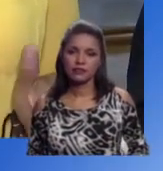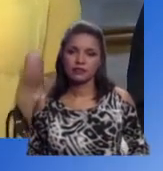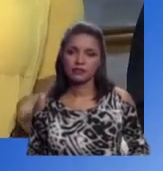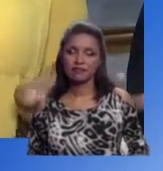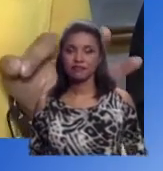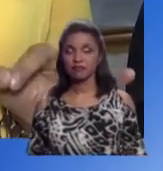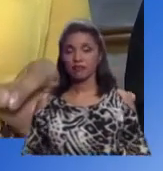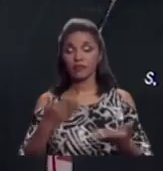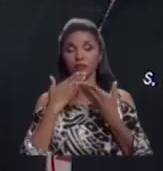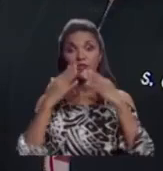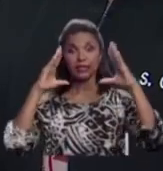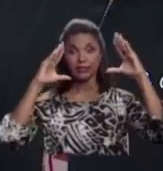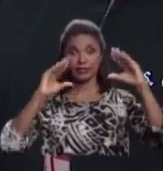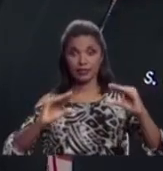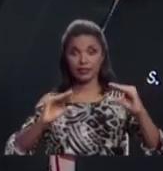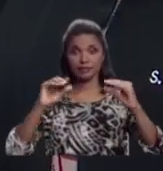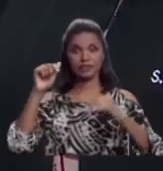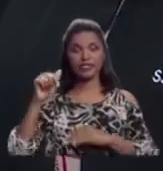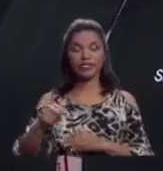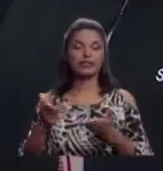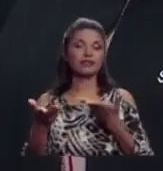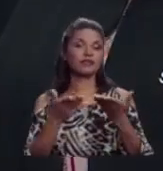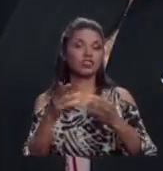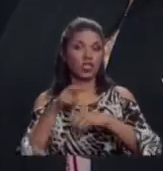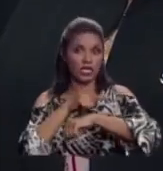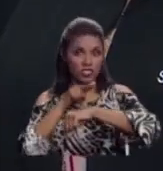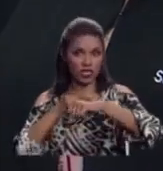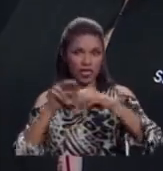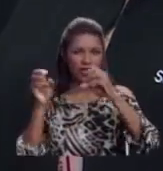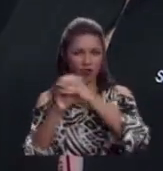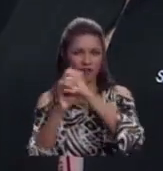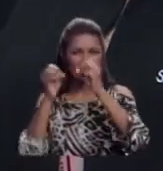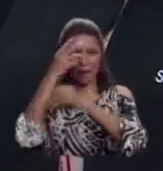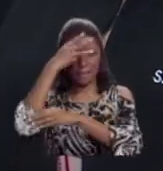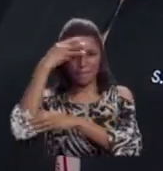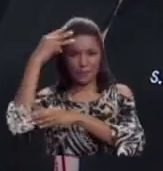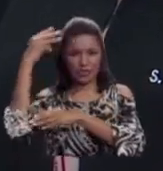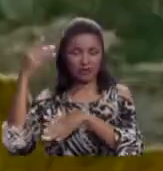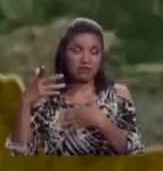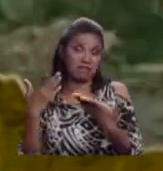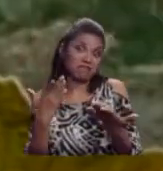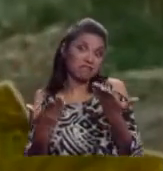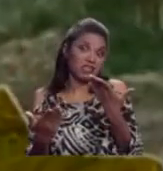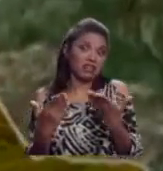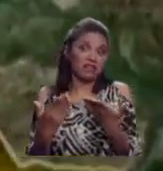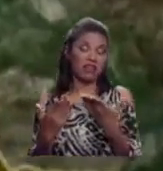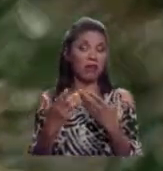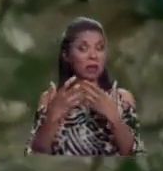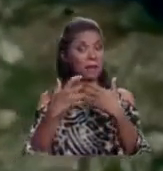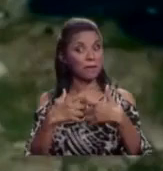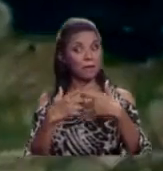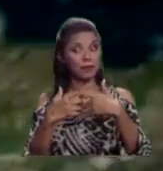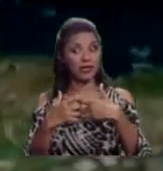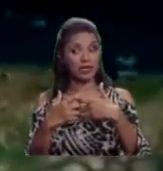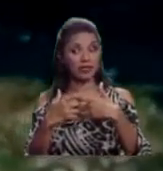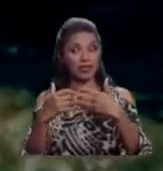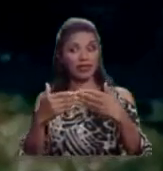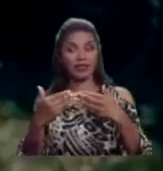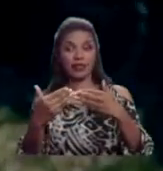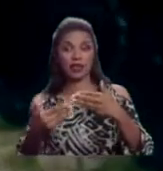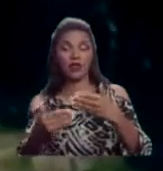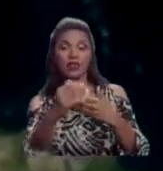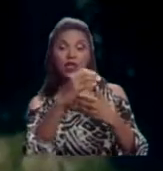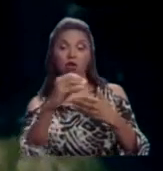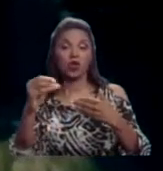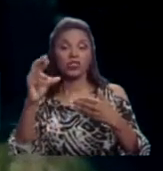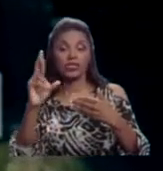Muy buenas tardes, y tenemos la respuesta del Servicio Nacional de Migración frente a esta amenaza de empresarios ticos del lado, justamente en la